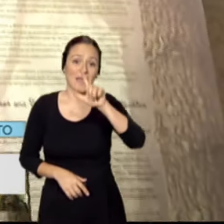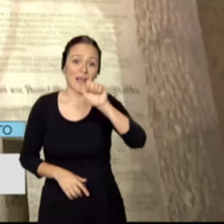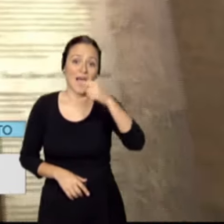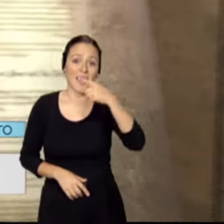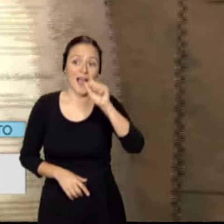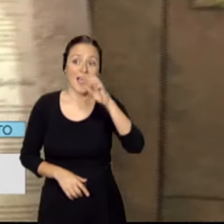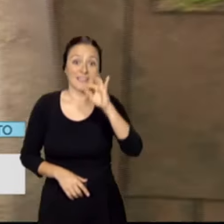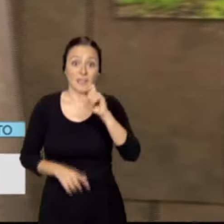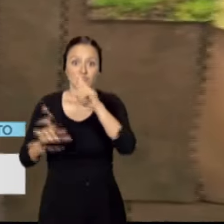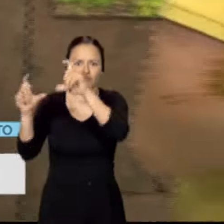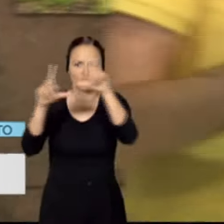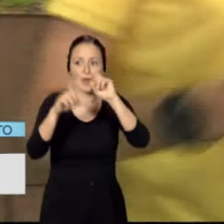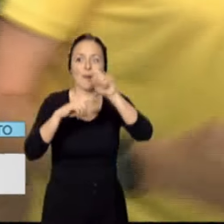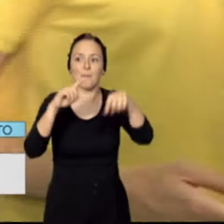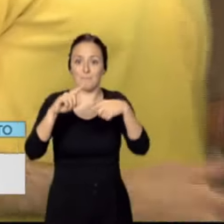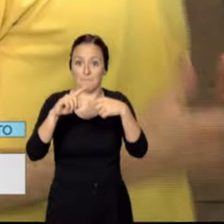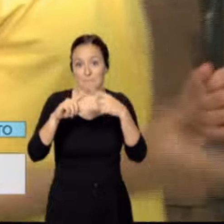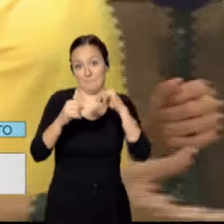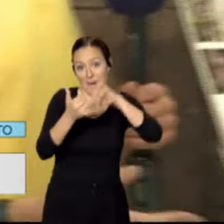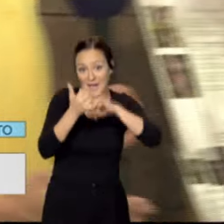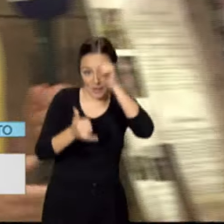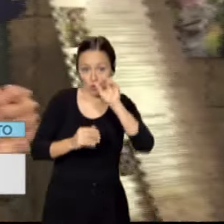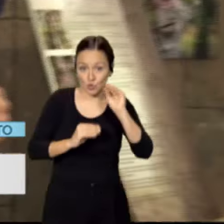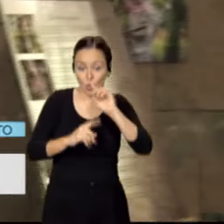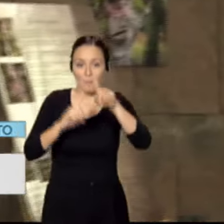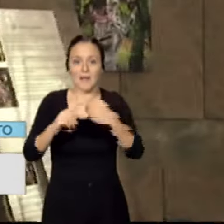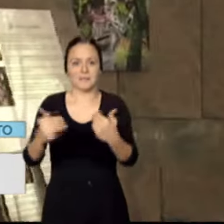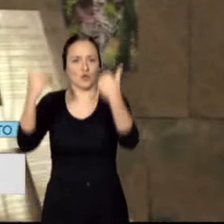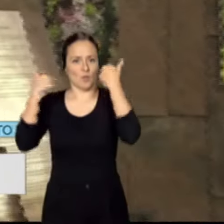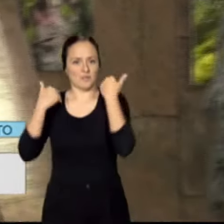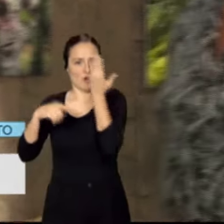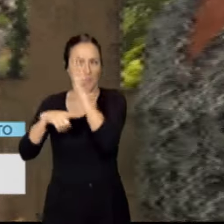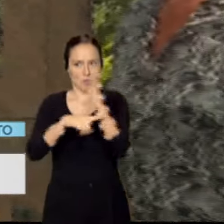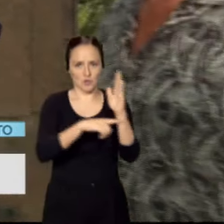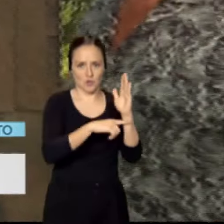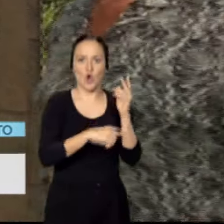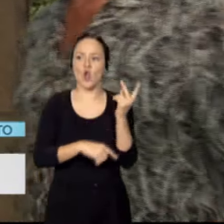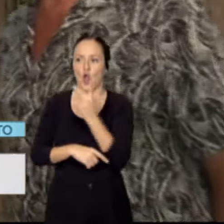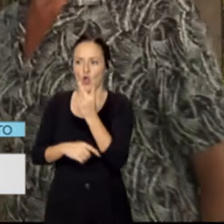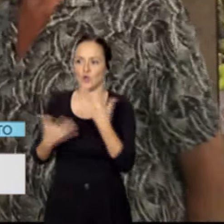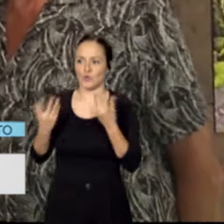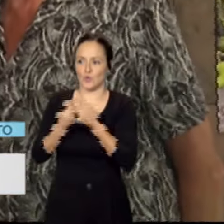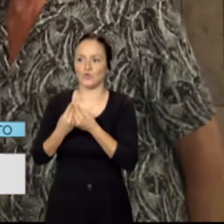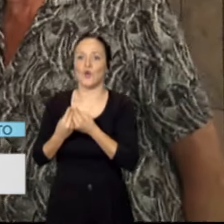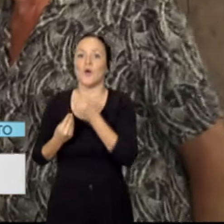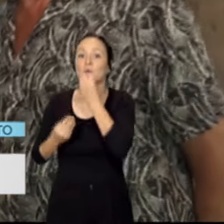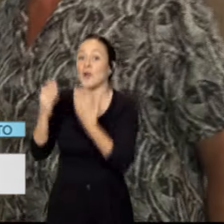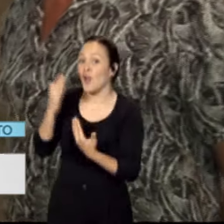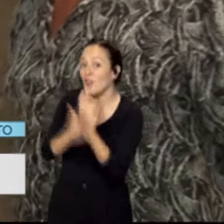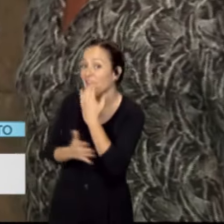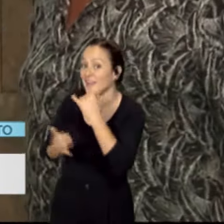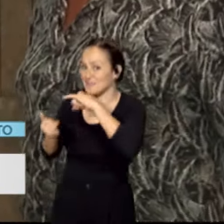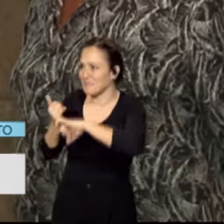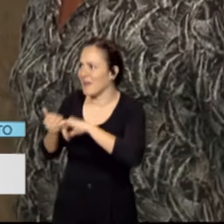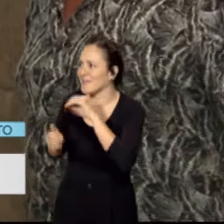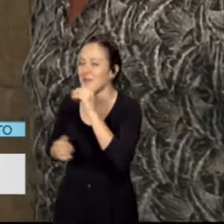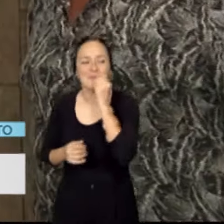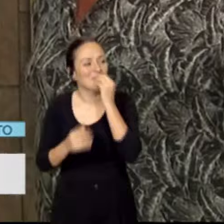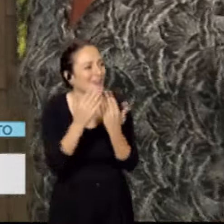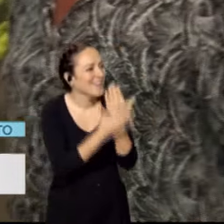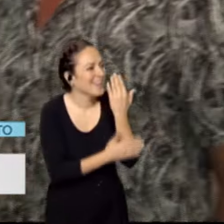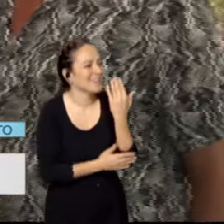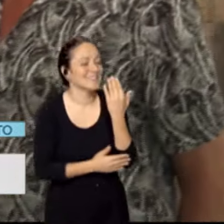el comisario de esta exposición exposición Perdón Thomas muller Thomas Buenos días Buenos días a todos Cuál es la finalidad de esta